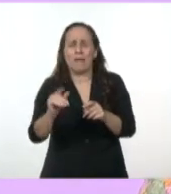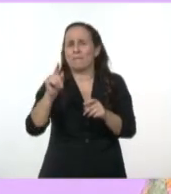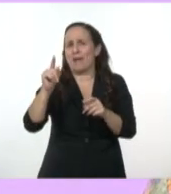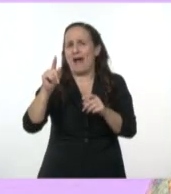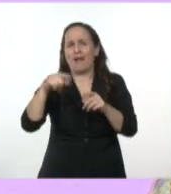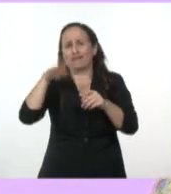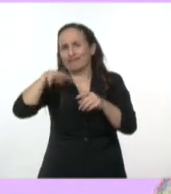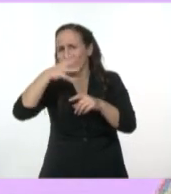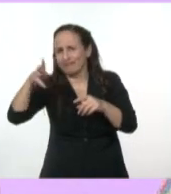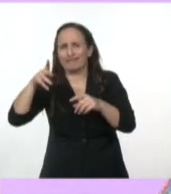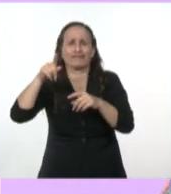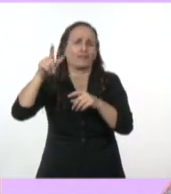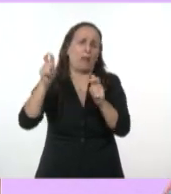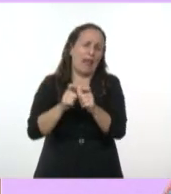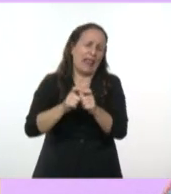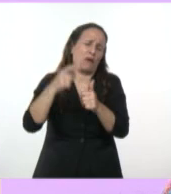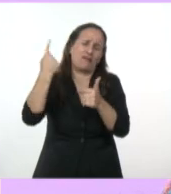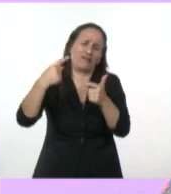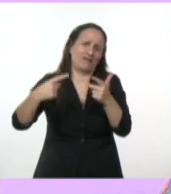cuadros, tenés películas, de todo, ¿eh?